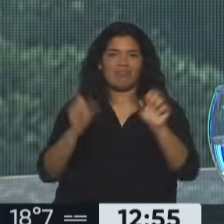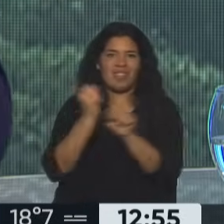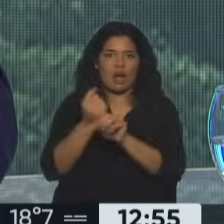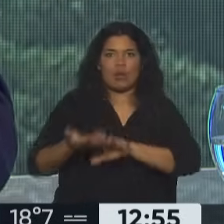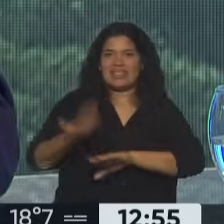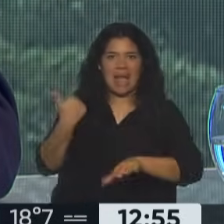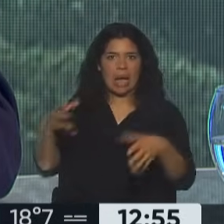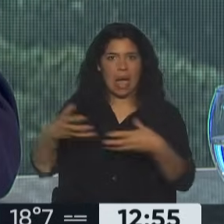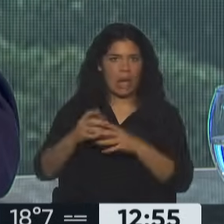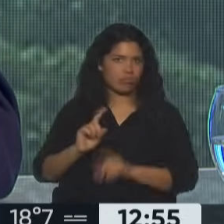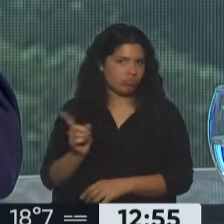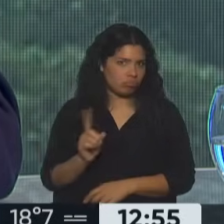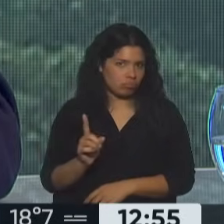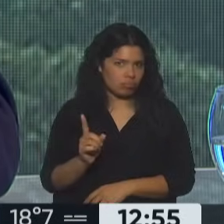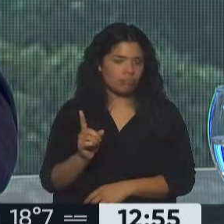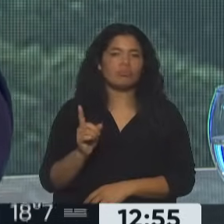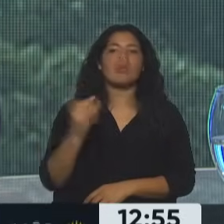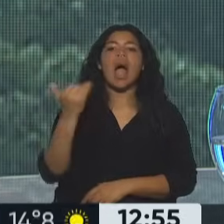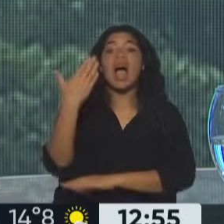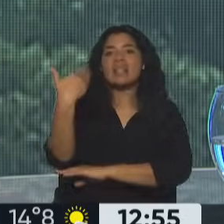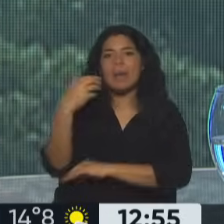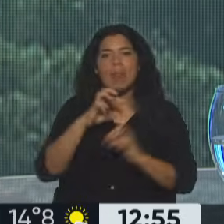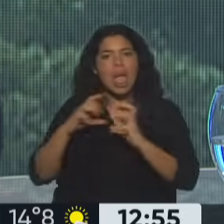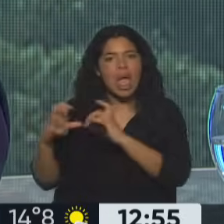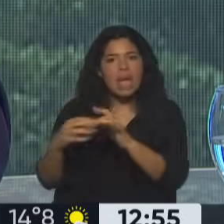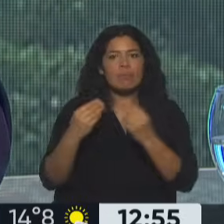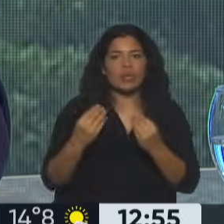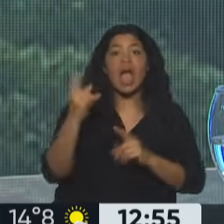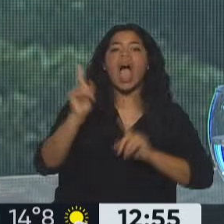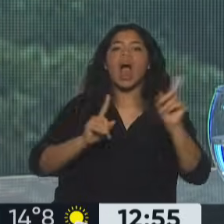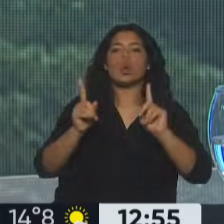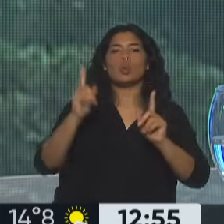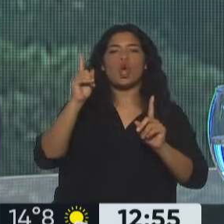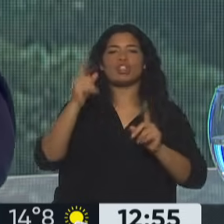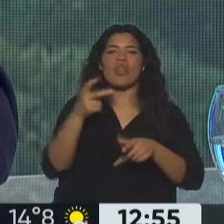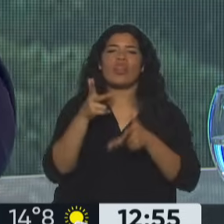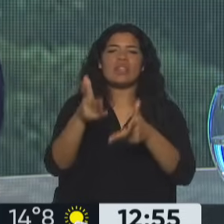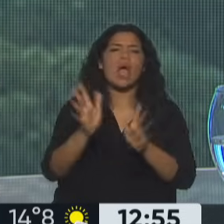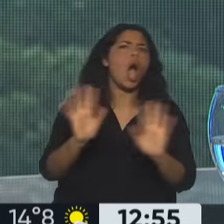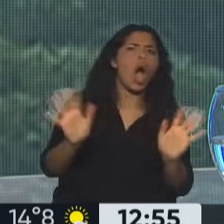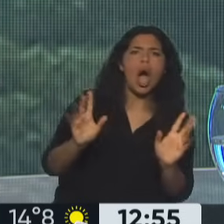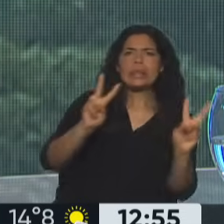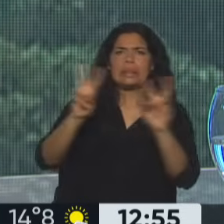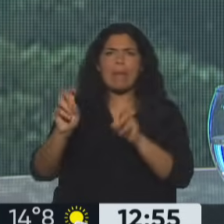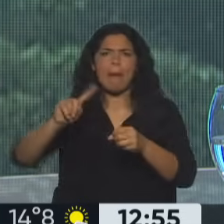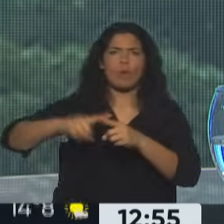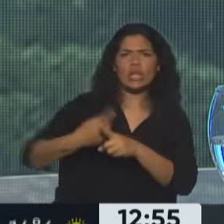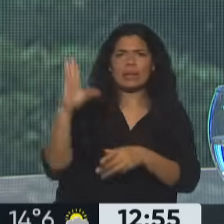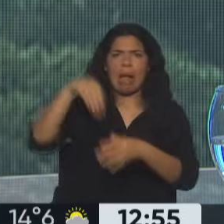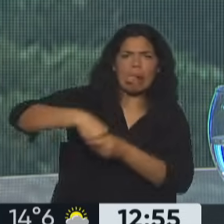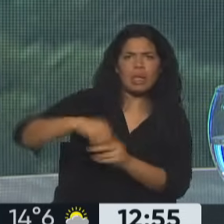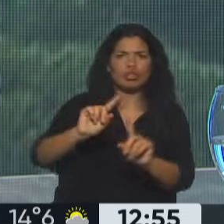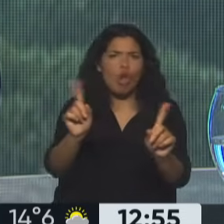asambleas hablando de esto porque también hay una cosa del Norte metas de que la política es mala de que